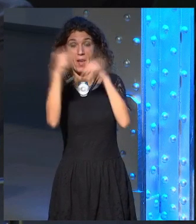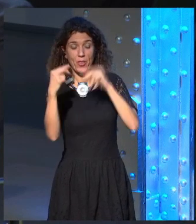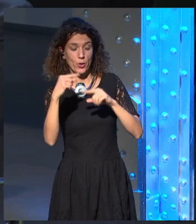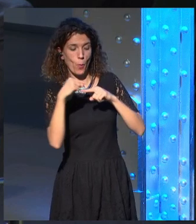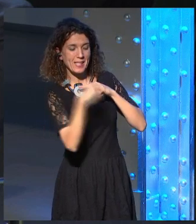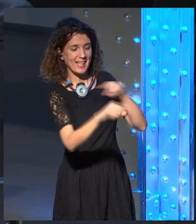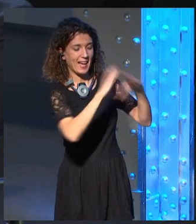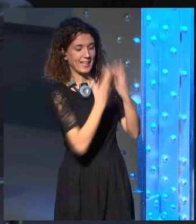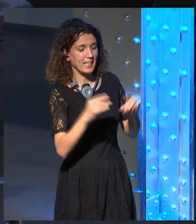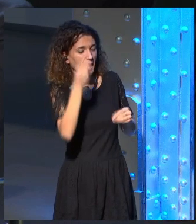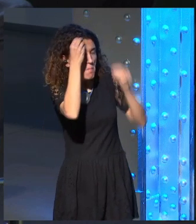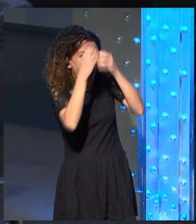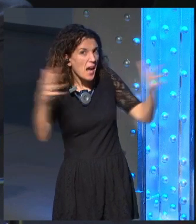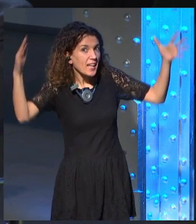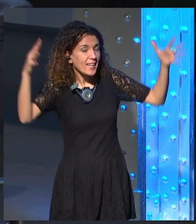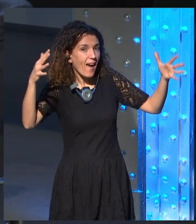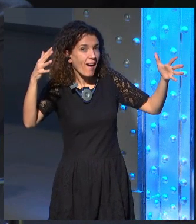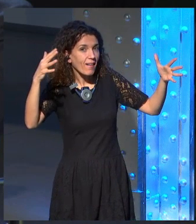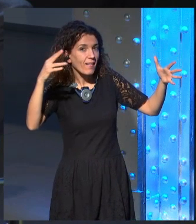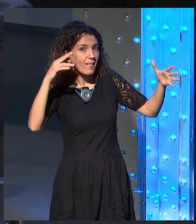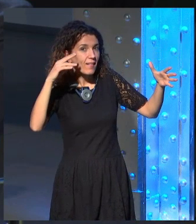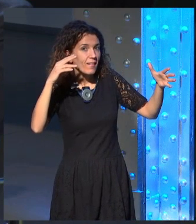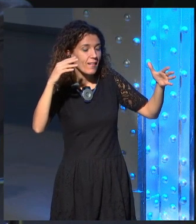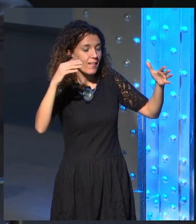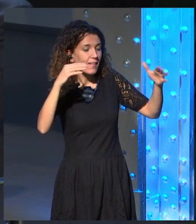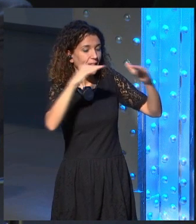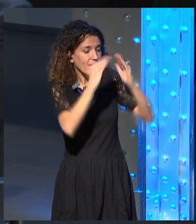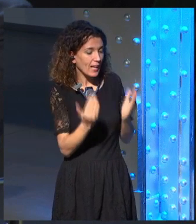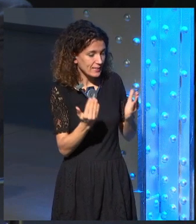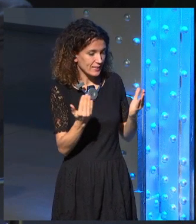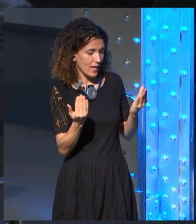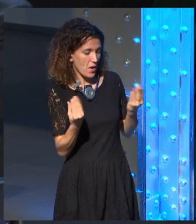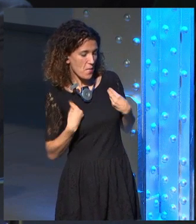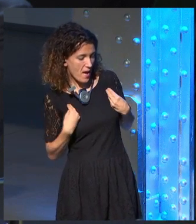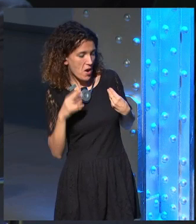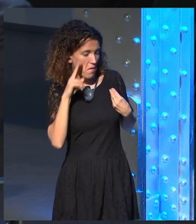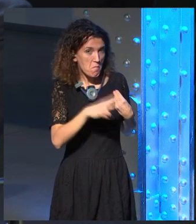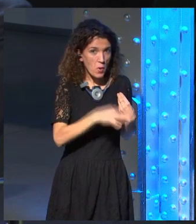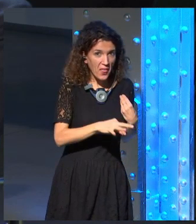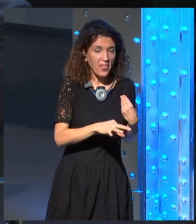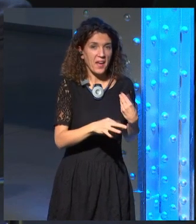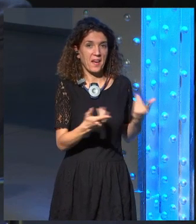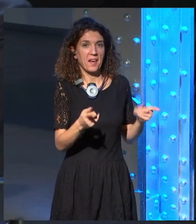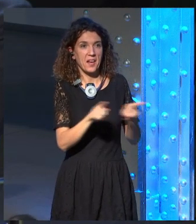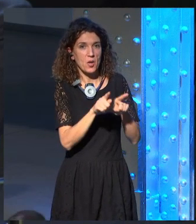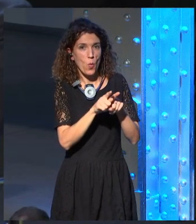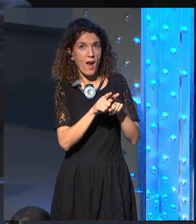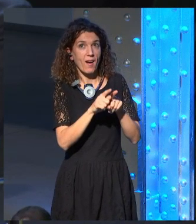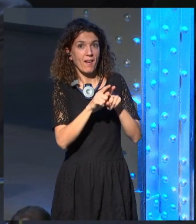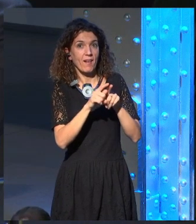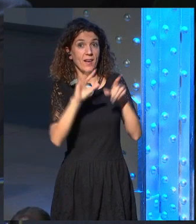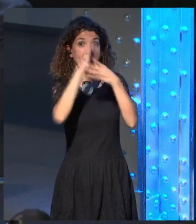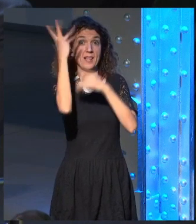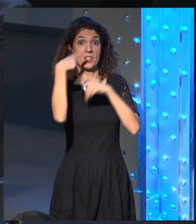que se podía ver desde arriba con suficiente perspectiva. Se puede afinar tanto como para poder ver desde ahí